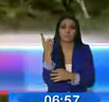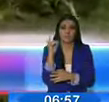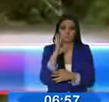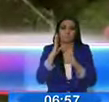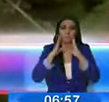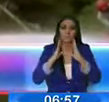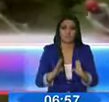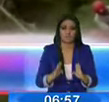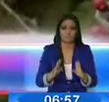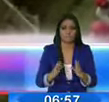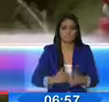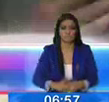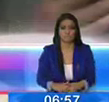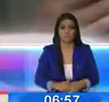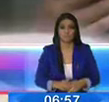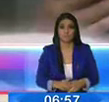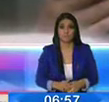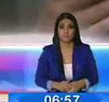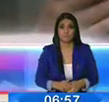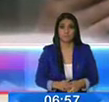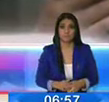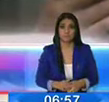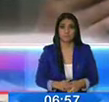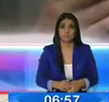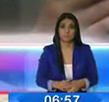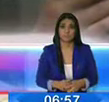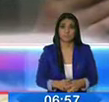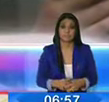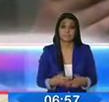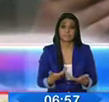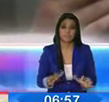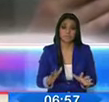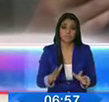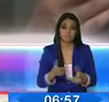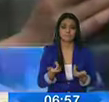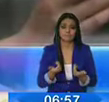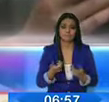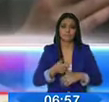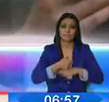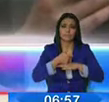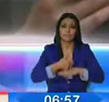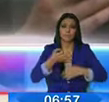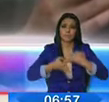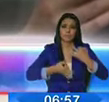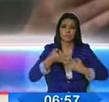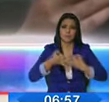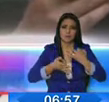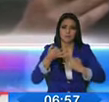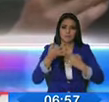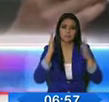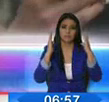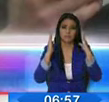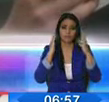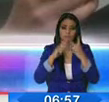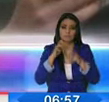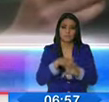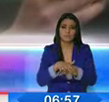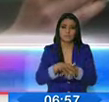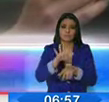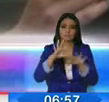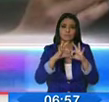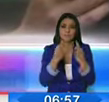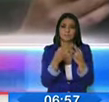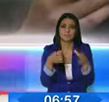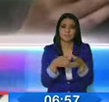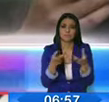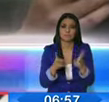aliviar las dolencias nos hemos analizado con la función judicial de babahoyo de los ríos y con los familiares de los